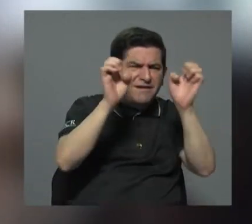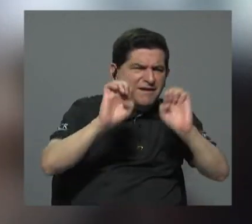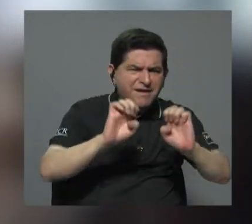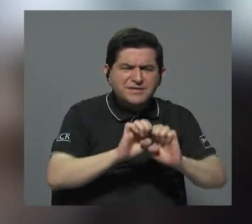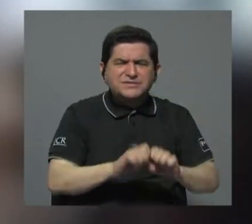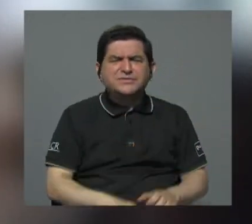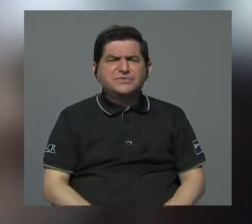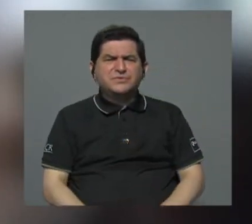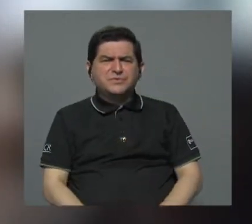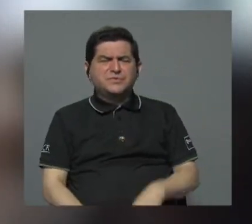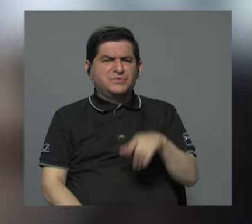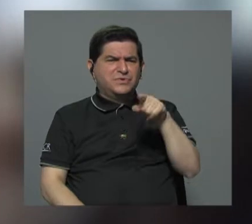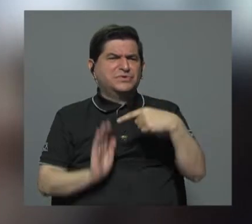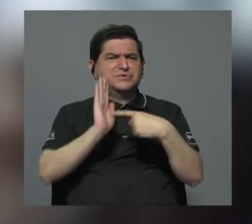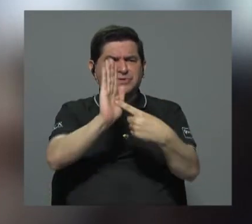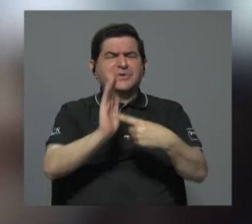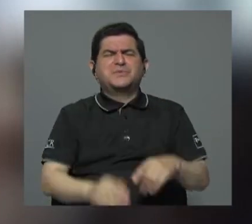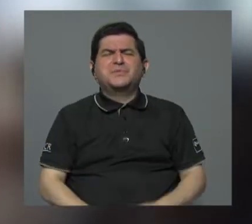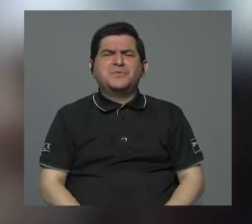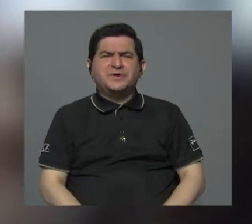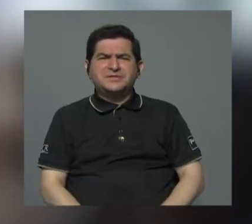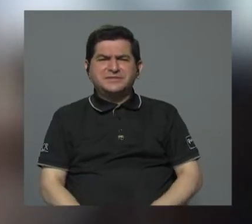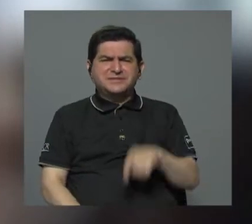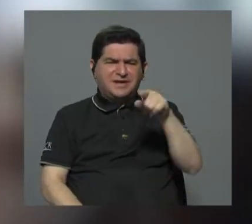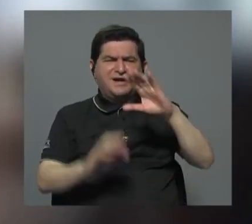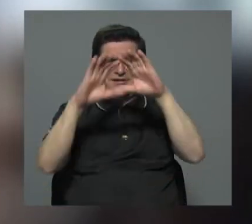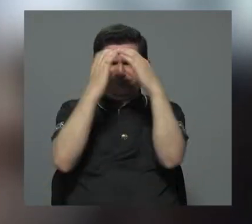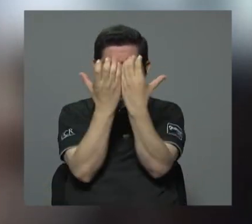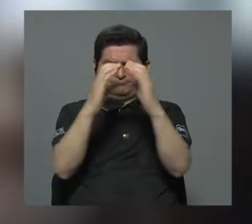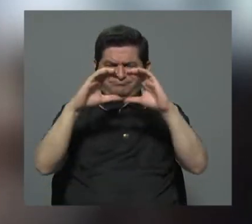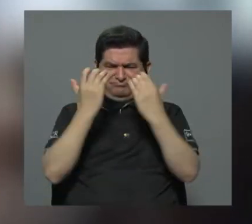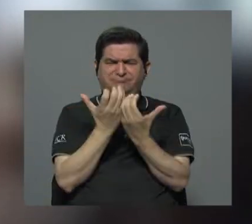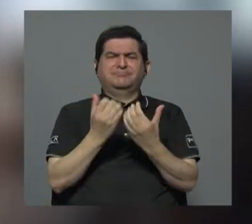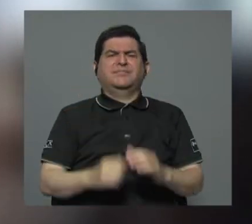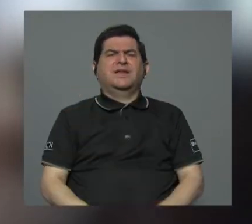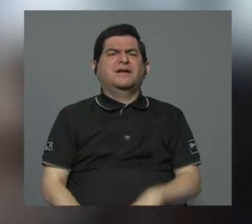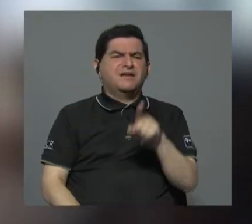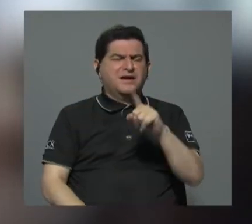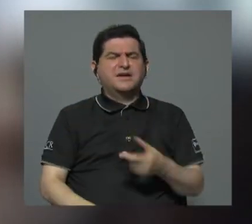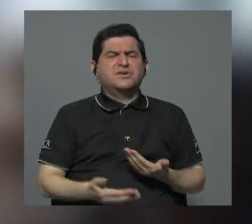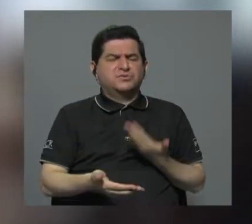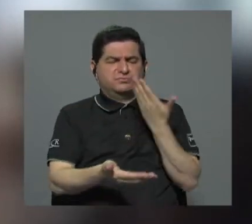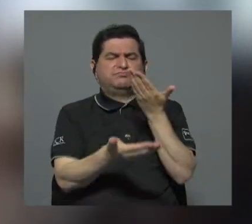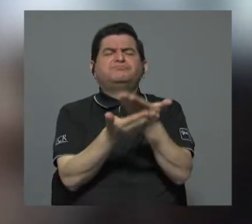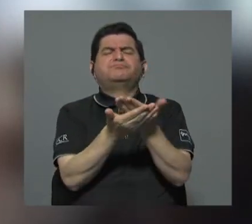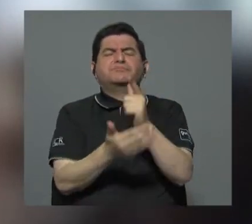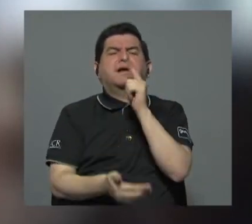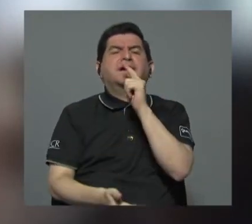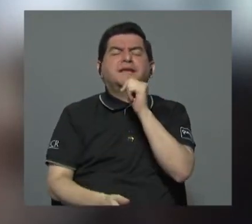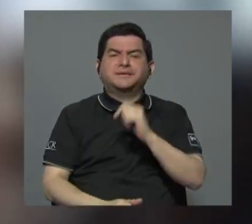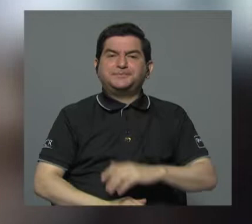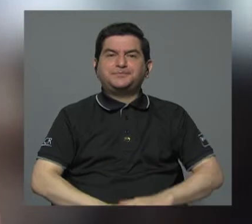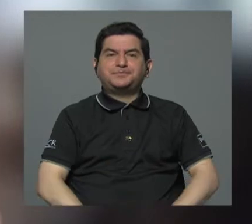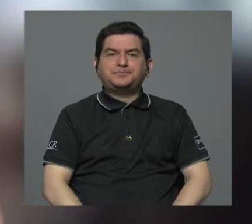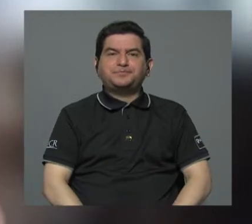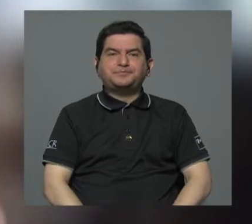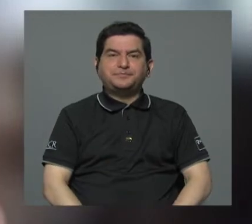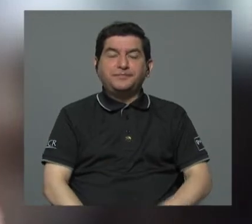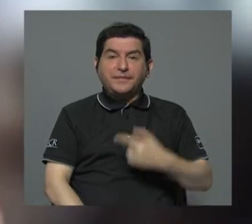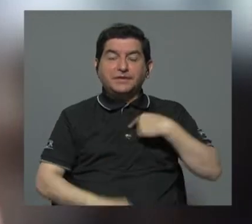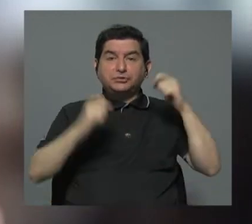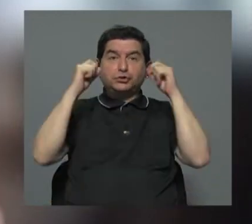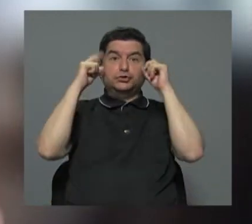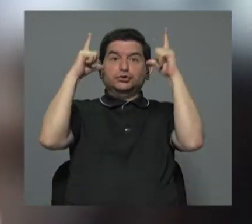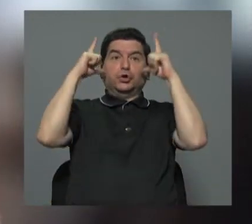de los que habla este catálogo, y ver a quién se le concedieron. Entonces, bueno, pues para mi